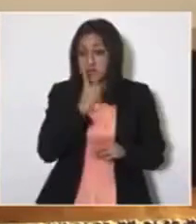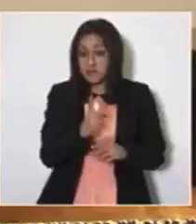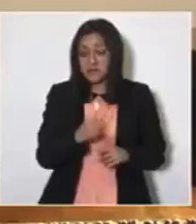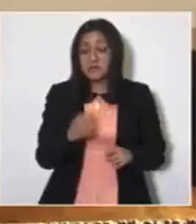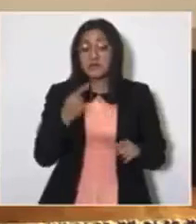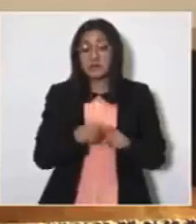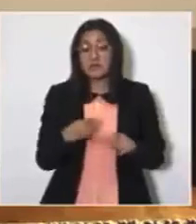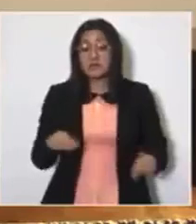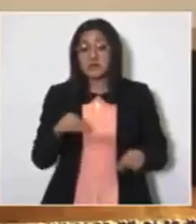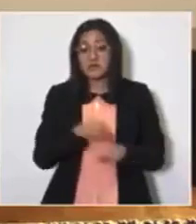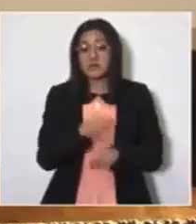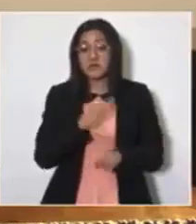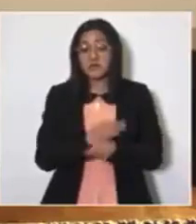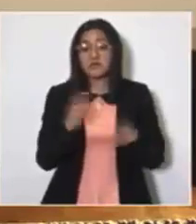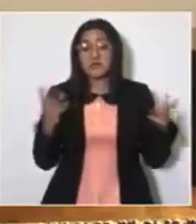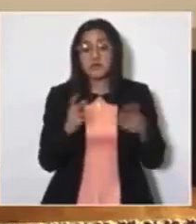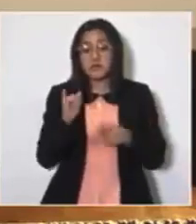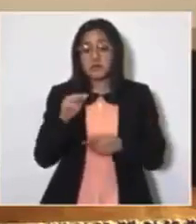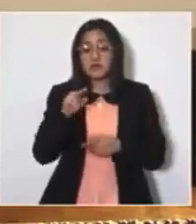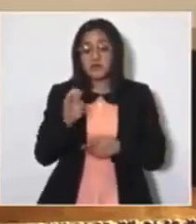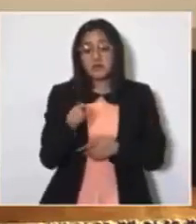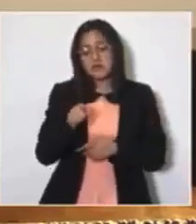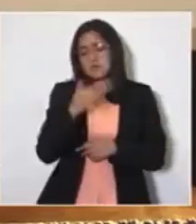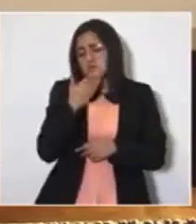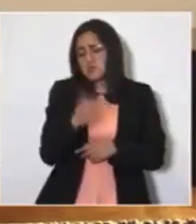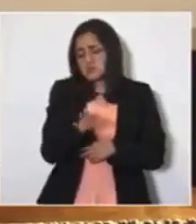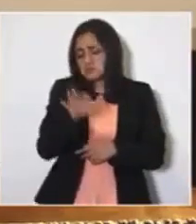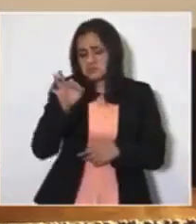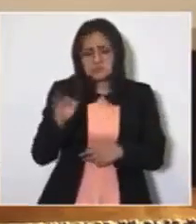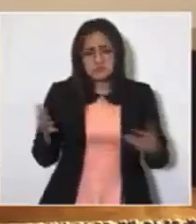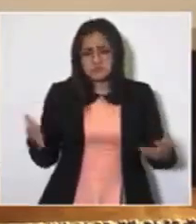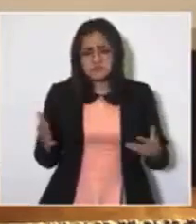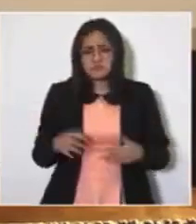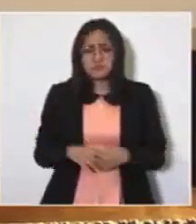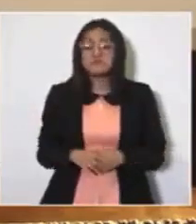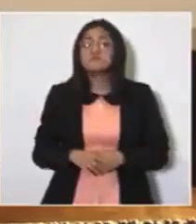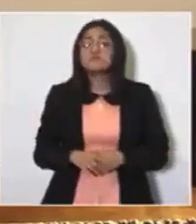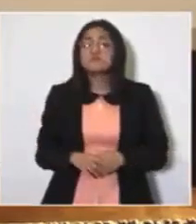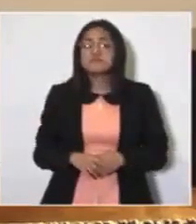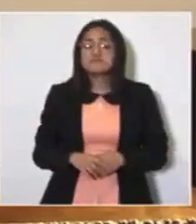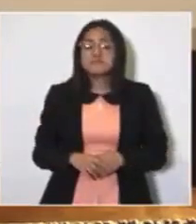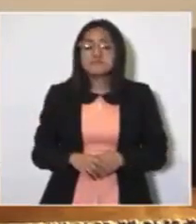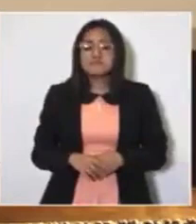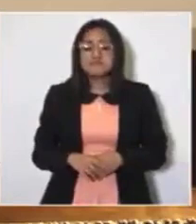La designación que haga el INE es la correcta. Y seguramente